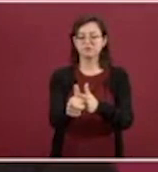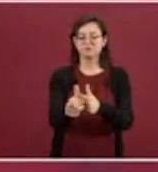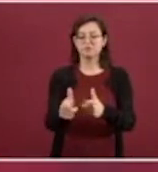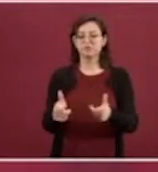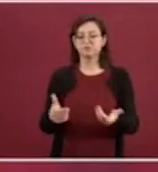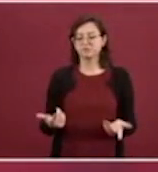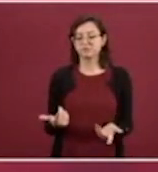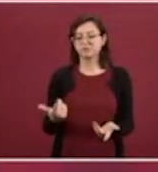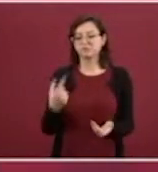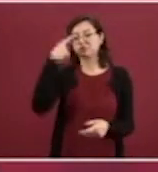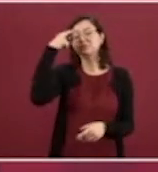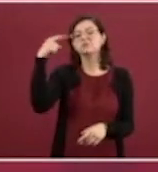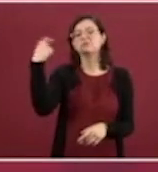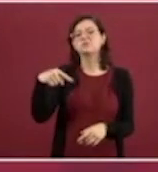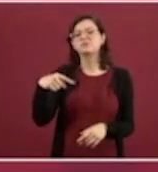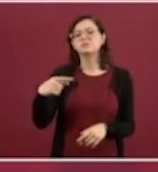evitar